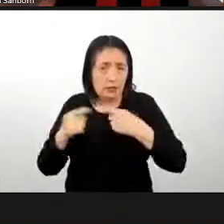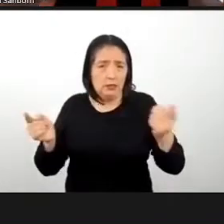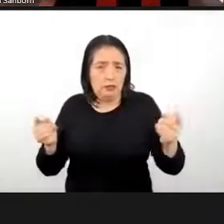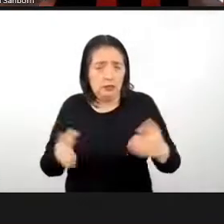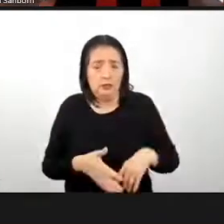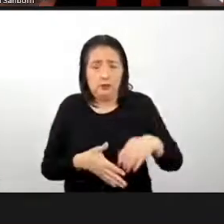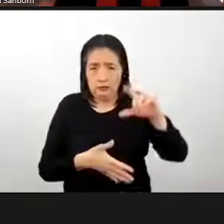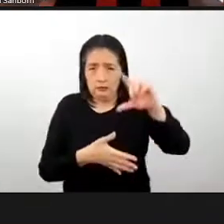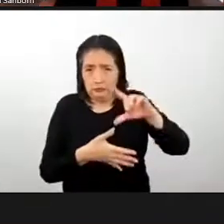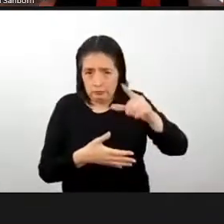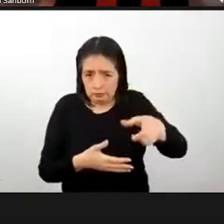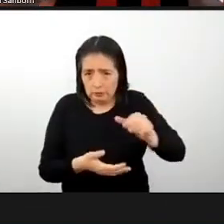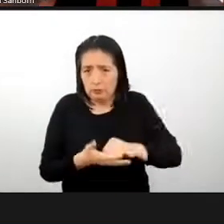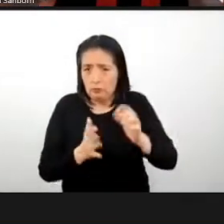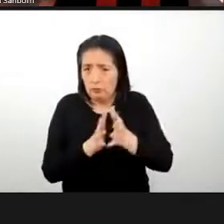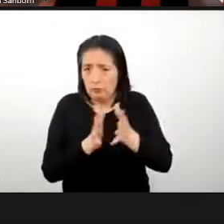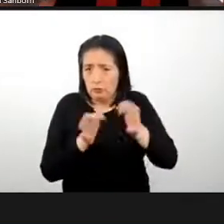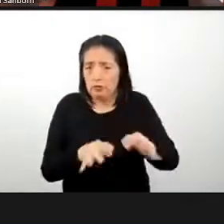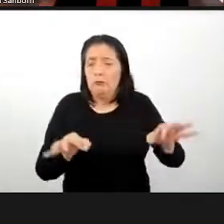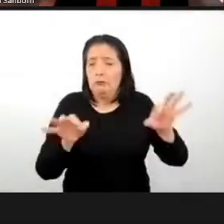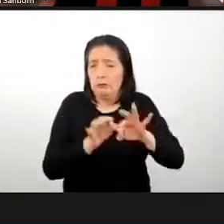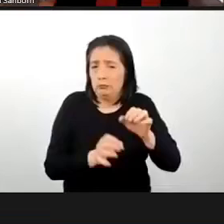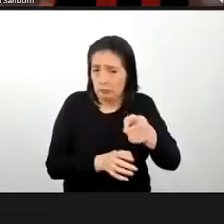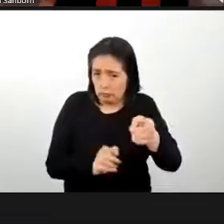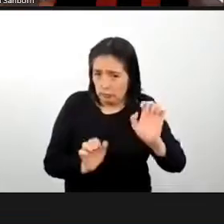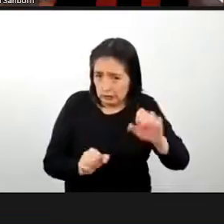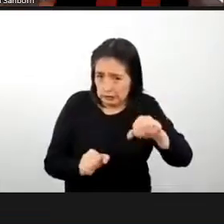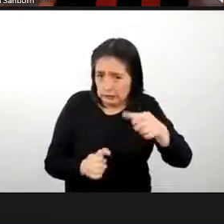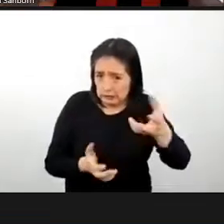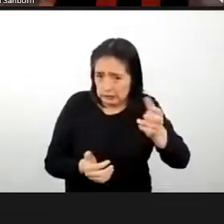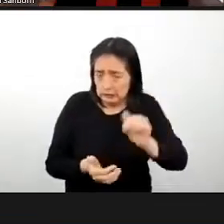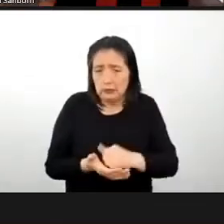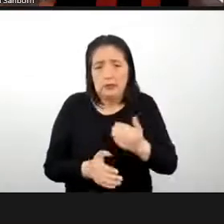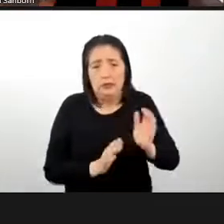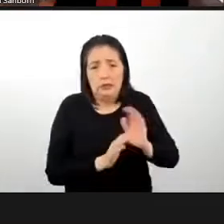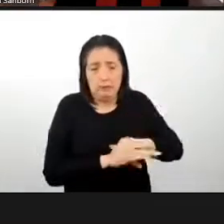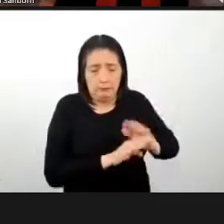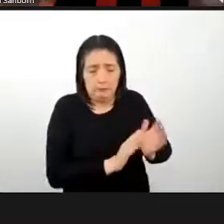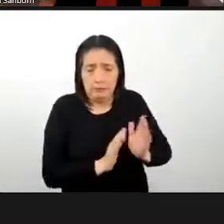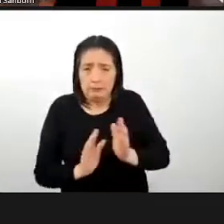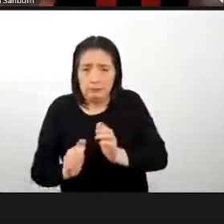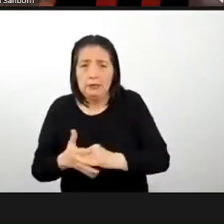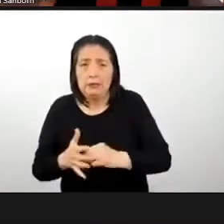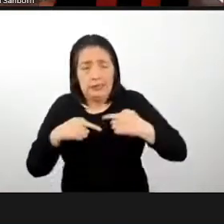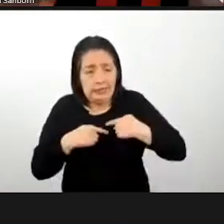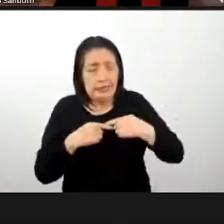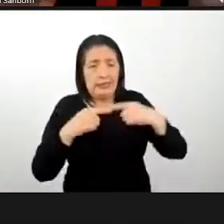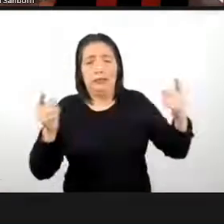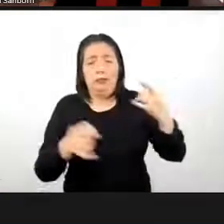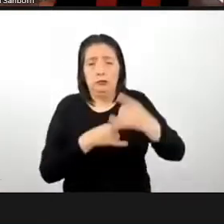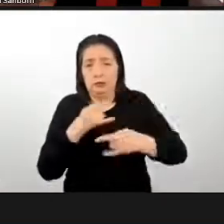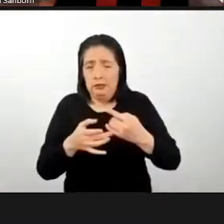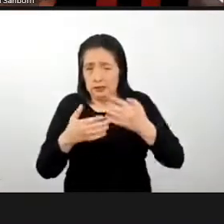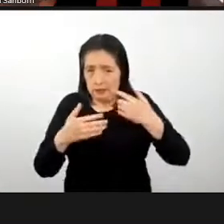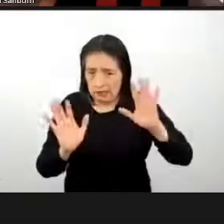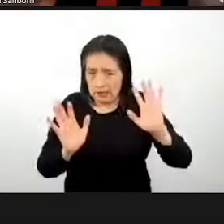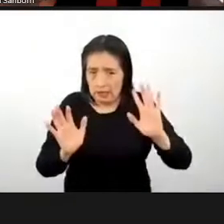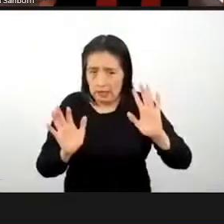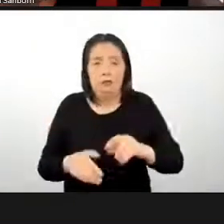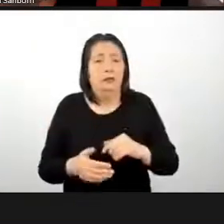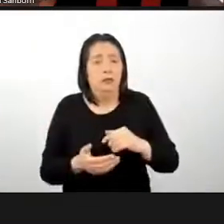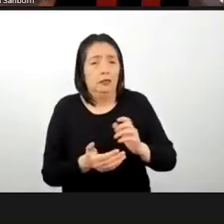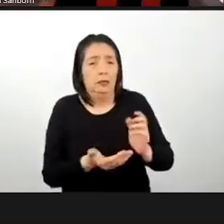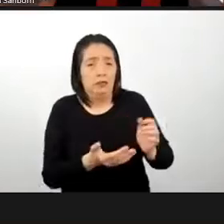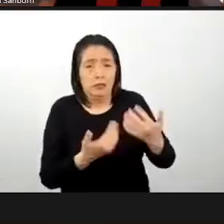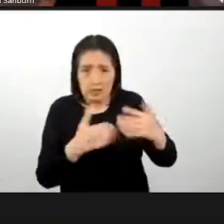latinoamericanos, que fueron muy importantes en la preparación de la Declaración Universal, ya insistieron en la parte de los deberes, ¿no?